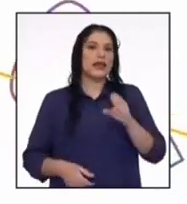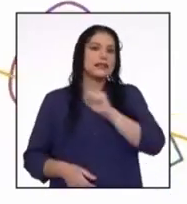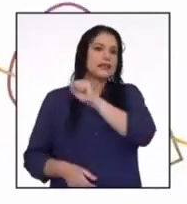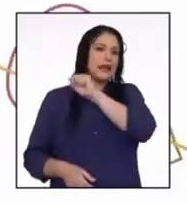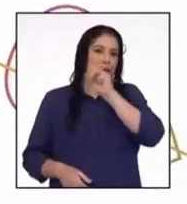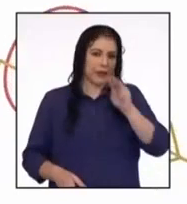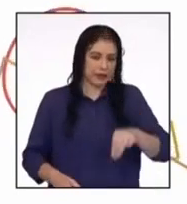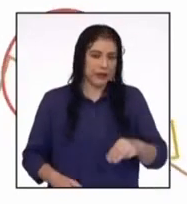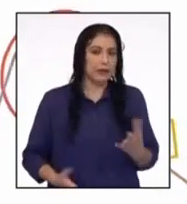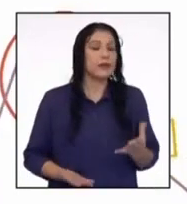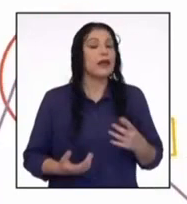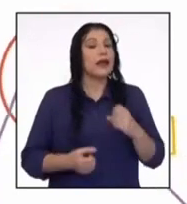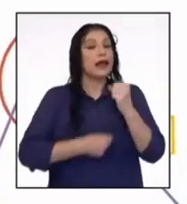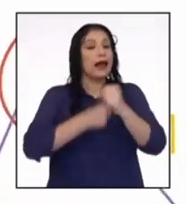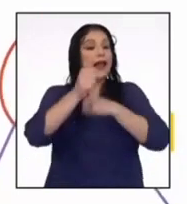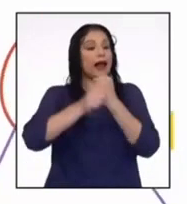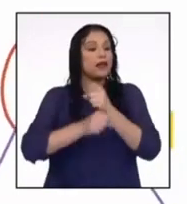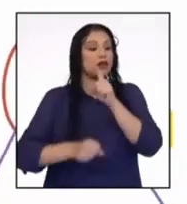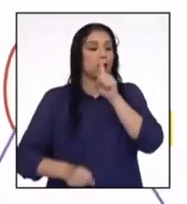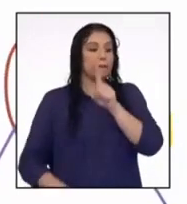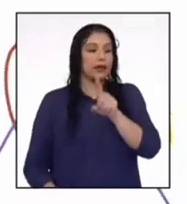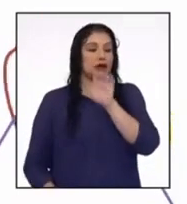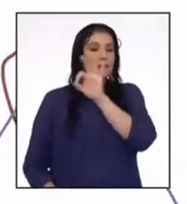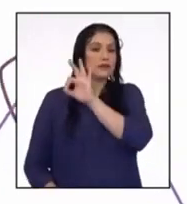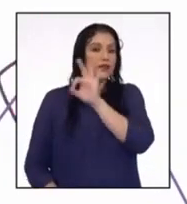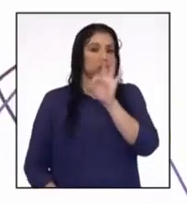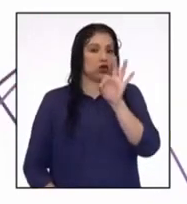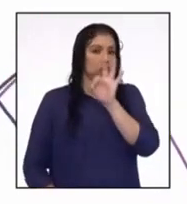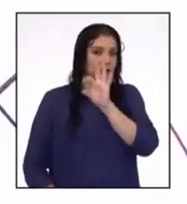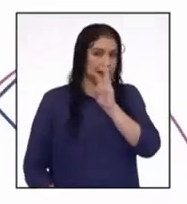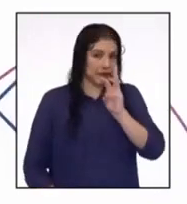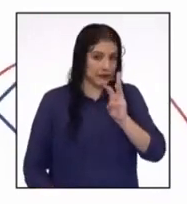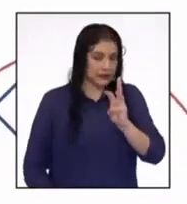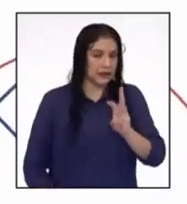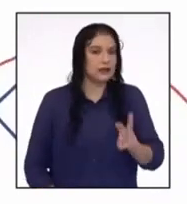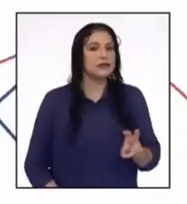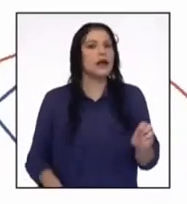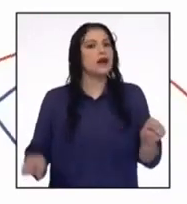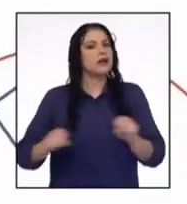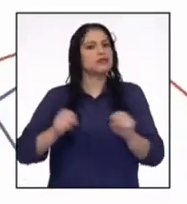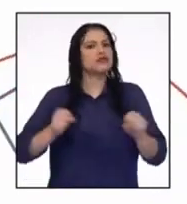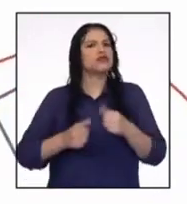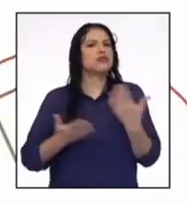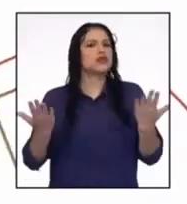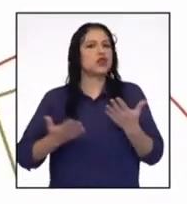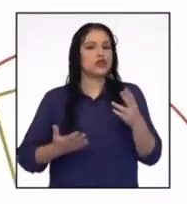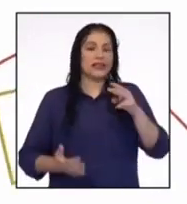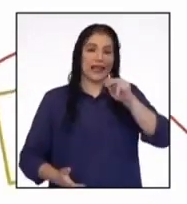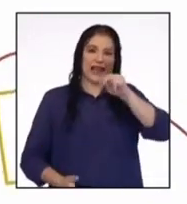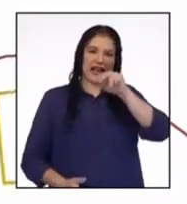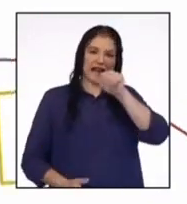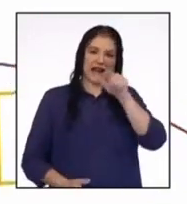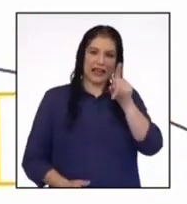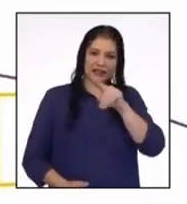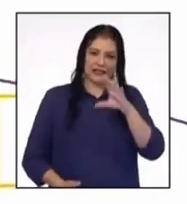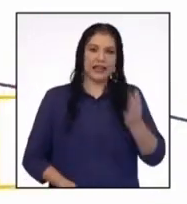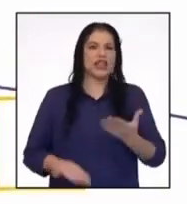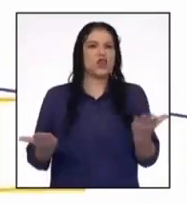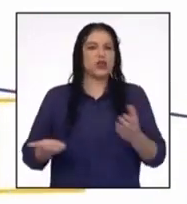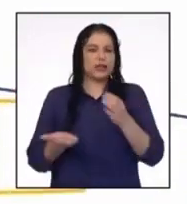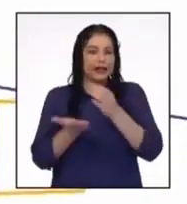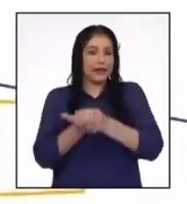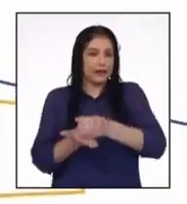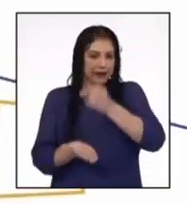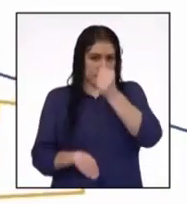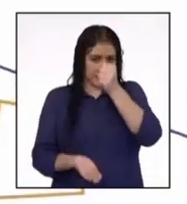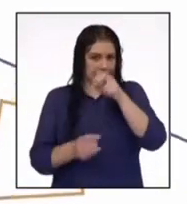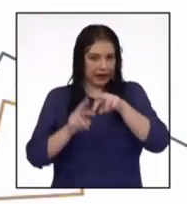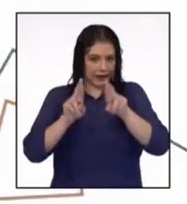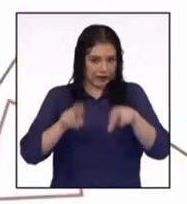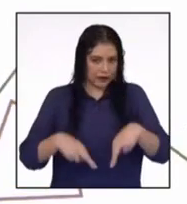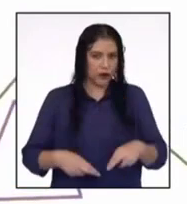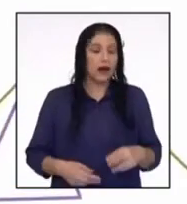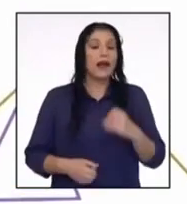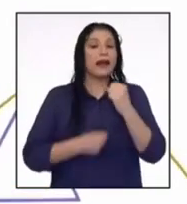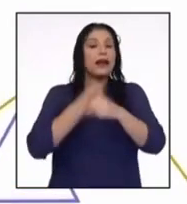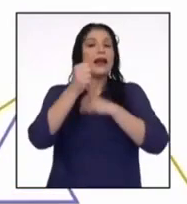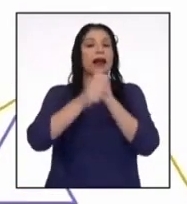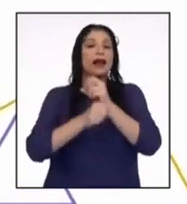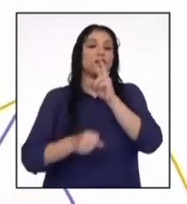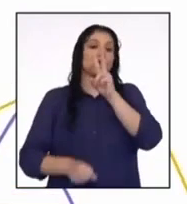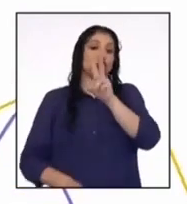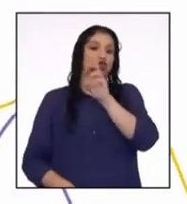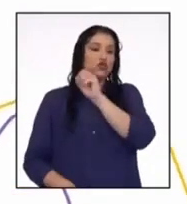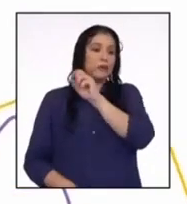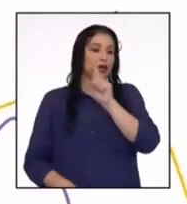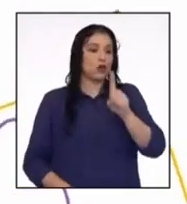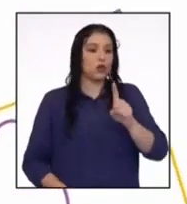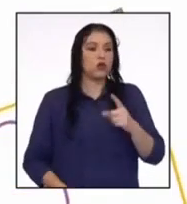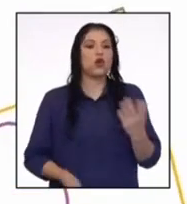Martín. En 1996 el sismo fue en Nazca, región Ica. En 2001 hubo